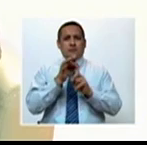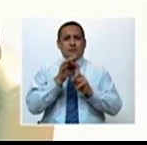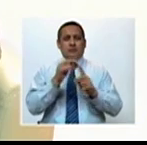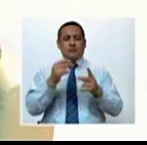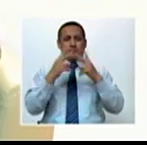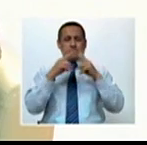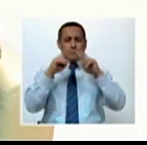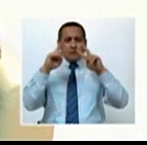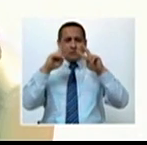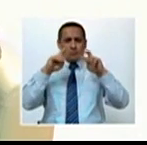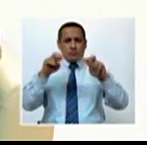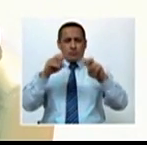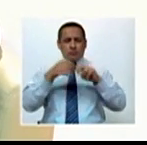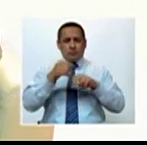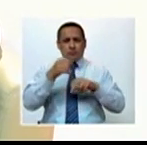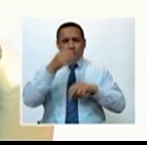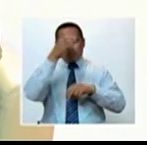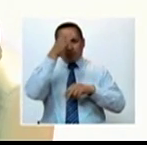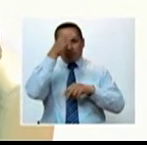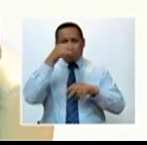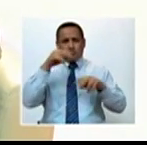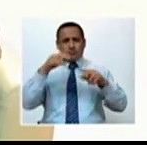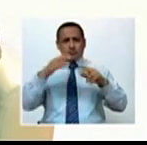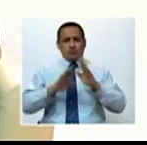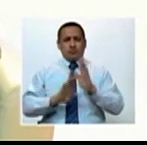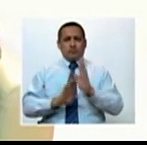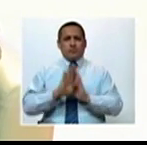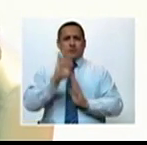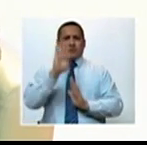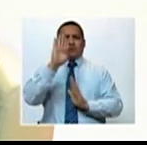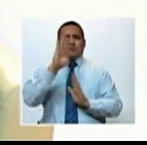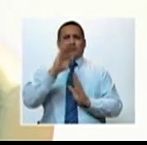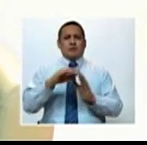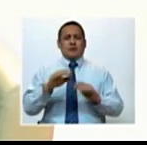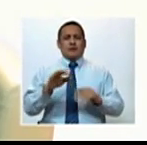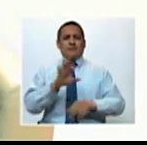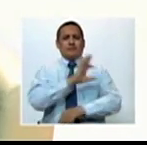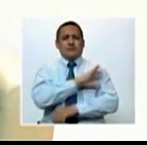superior, en este caso el fiscal supremo,